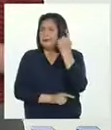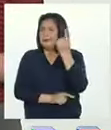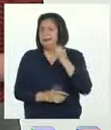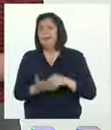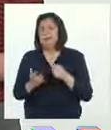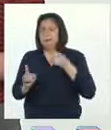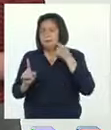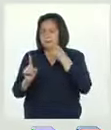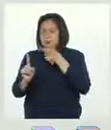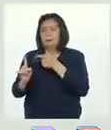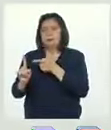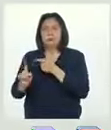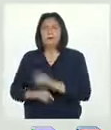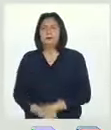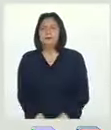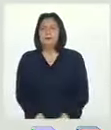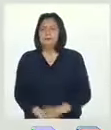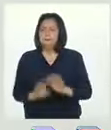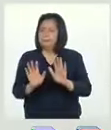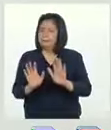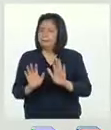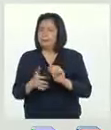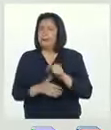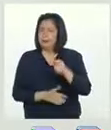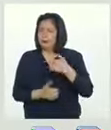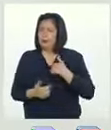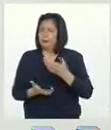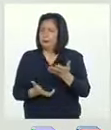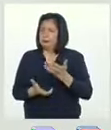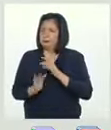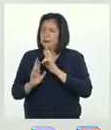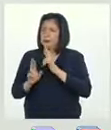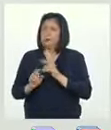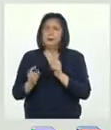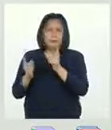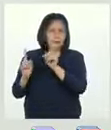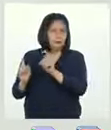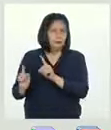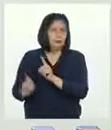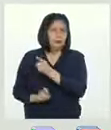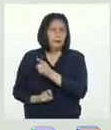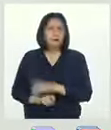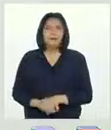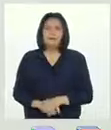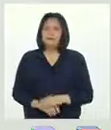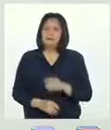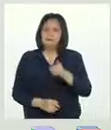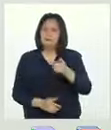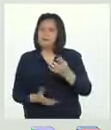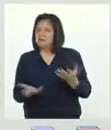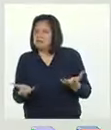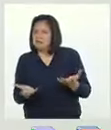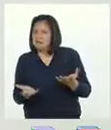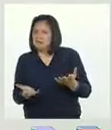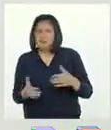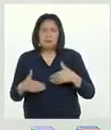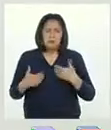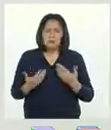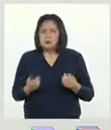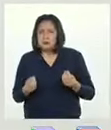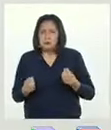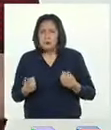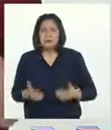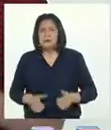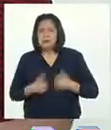y los objetivos específicos. Ahora las y los invito a responder la siguiente pregunta. ¿Qué te impide llevar una vida